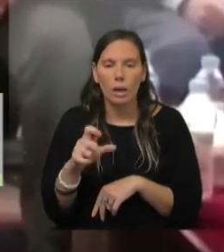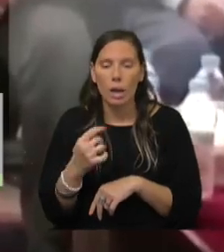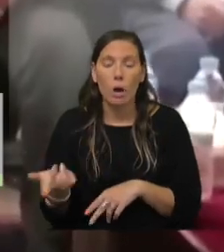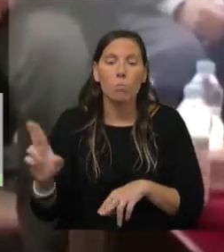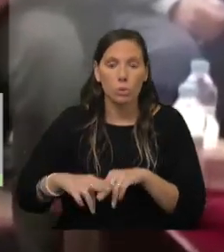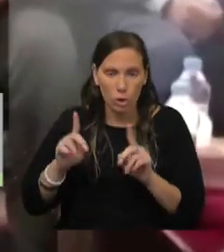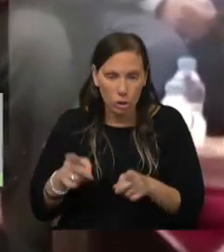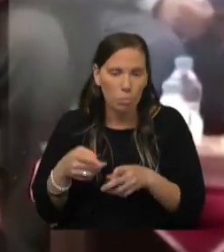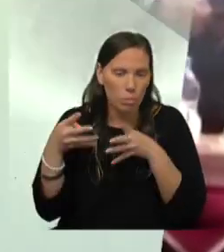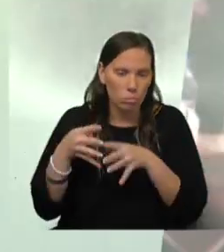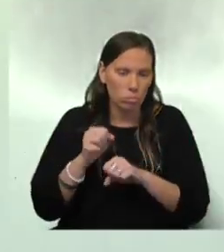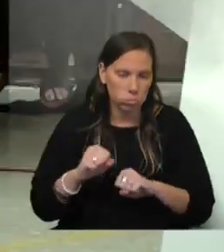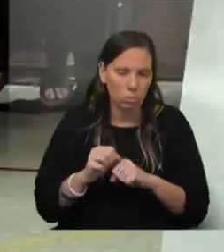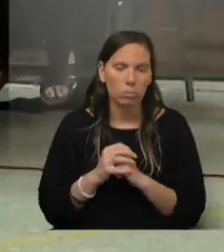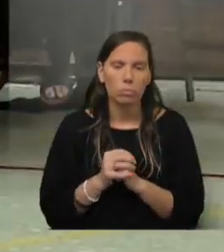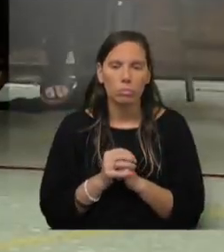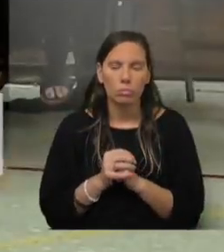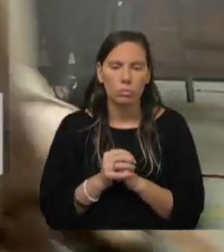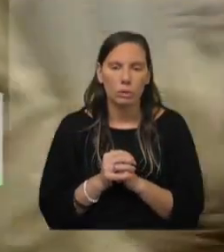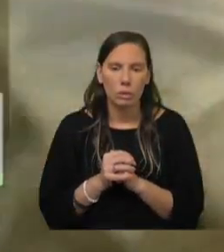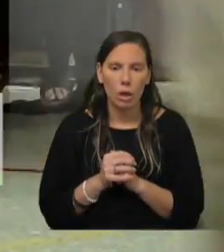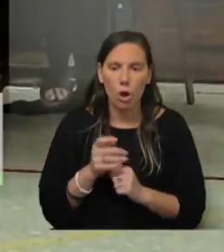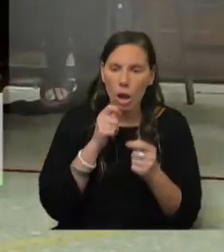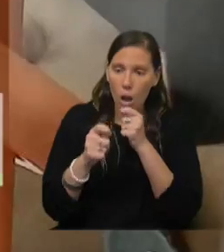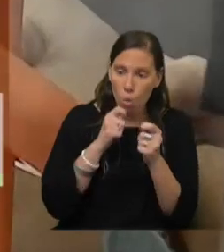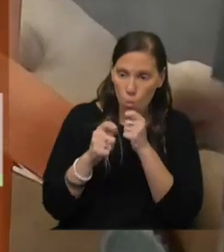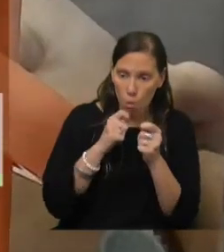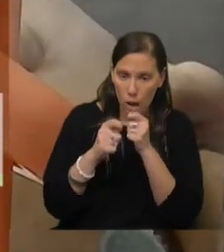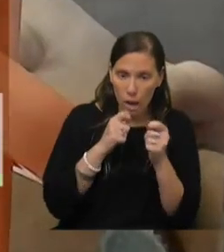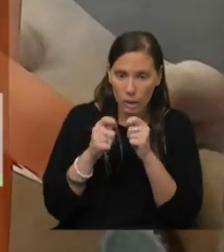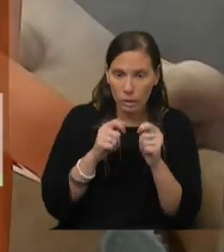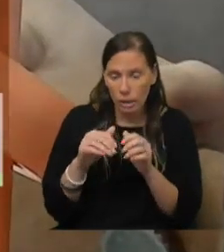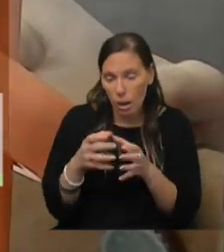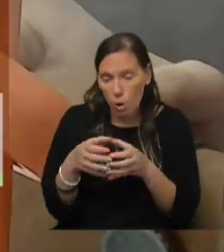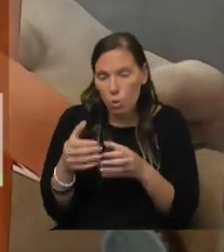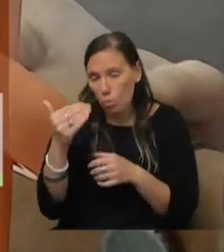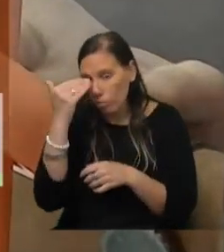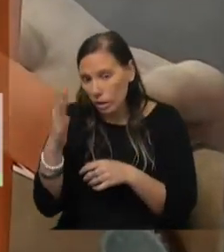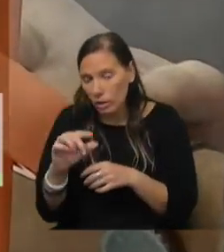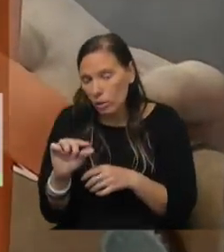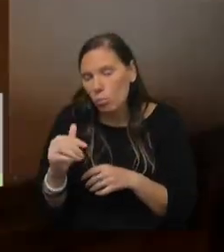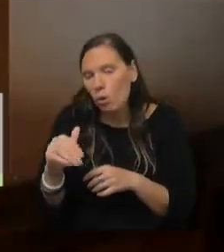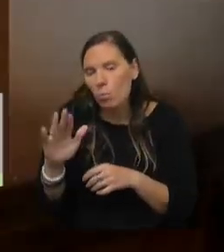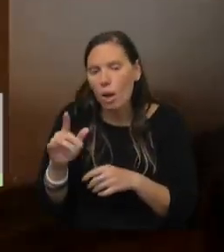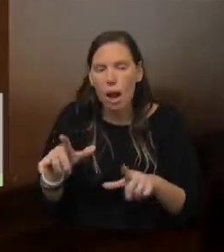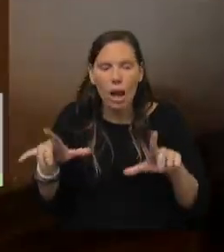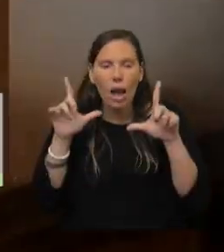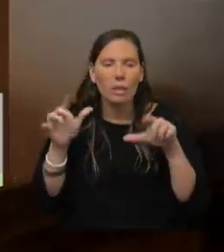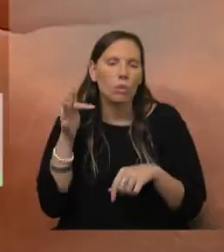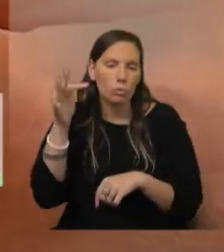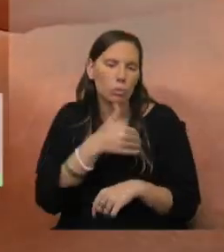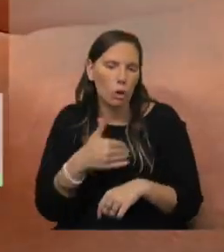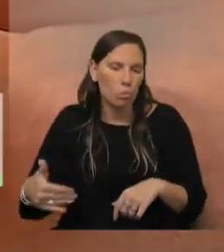los ataques con encuestas que marca leve ventaja del frente amplio Los candidatos a la presidencia